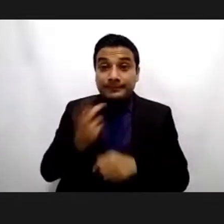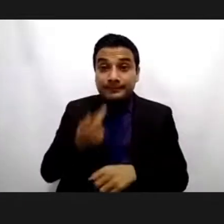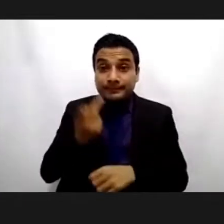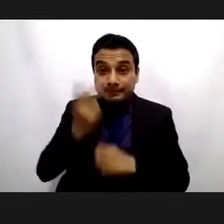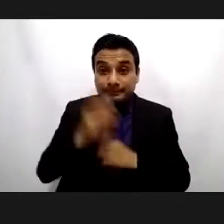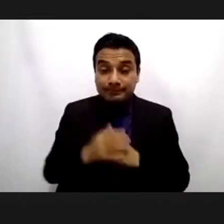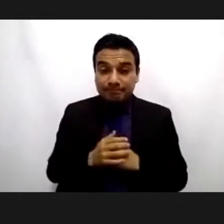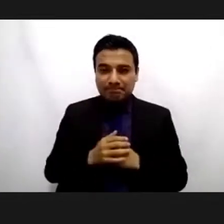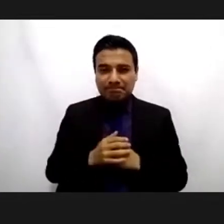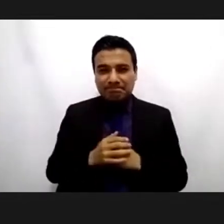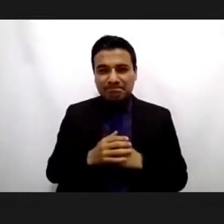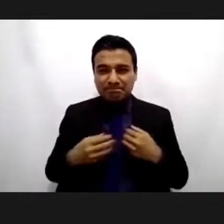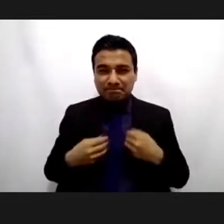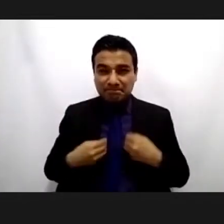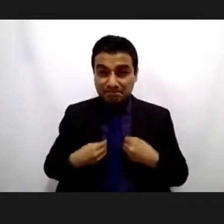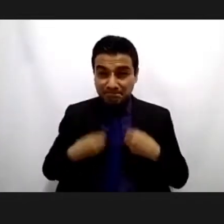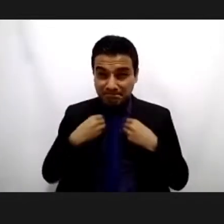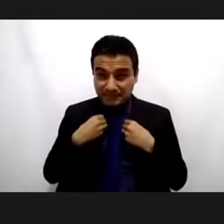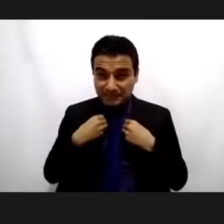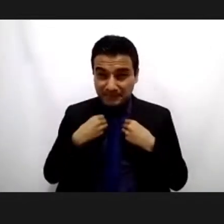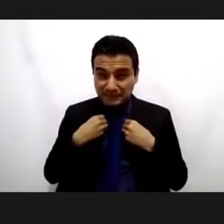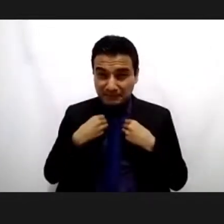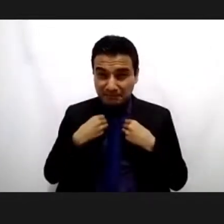inconclusa de vida.